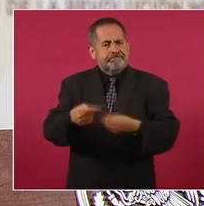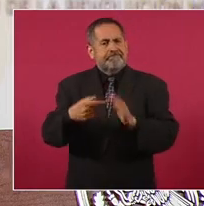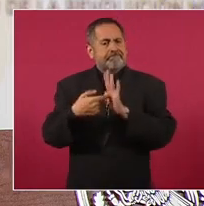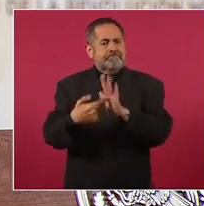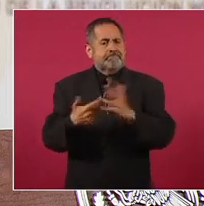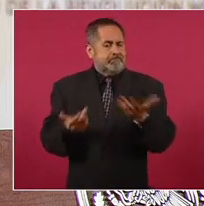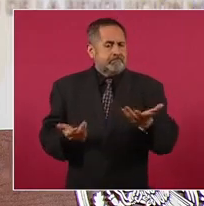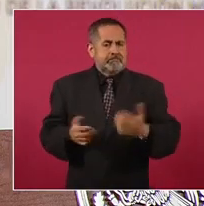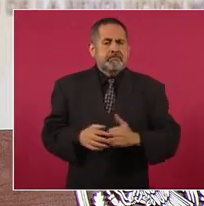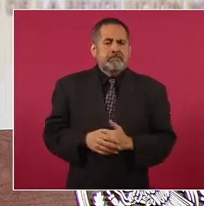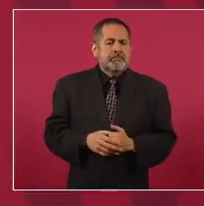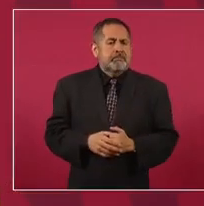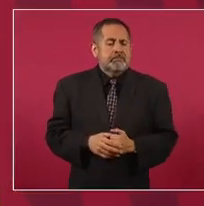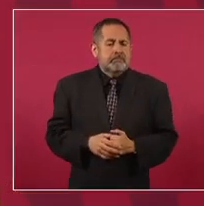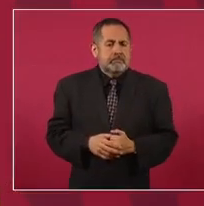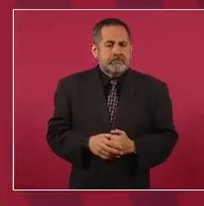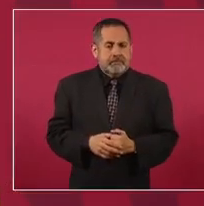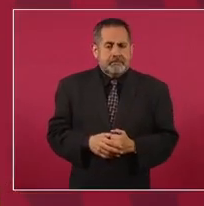que